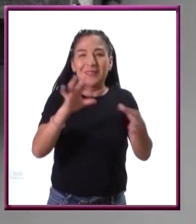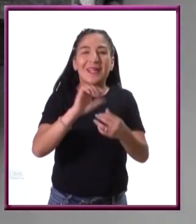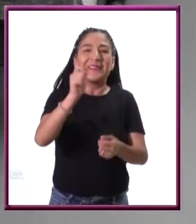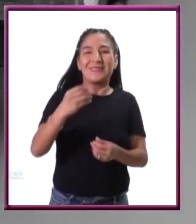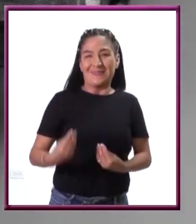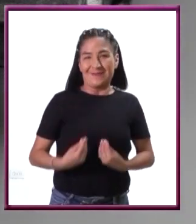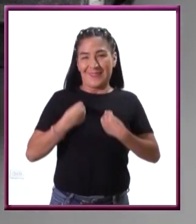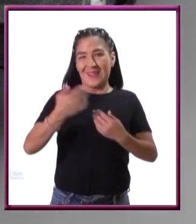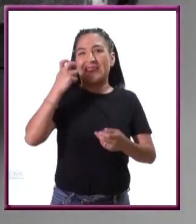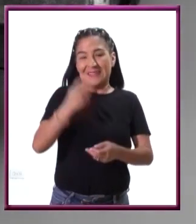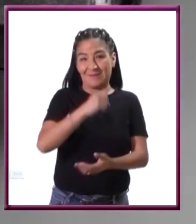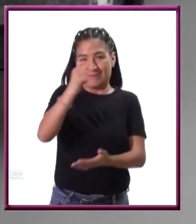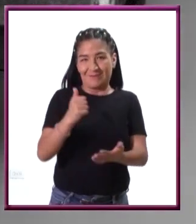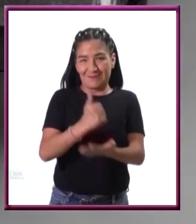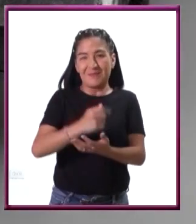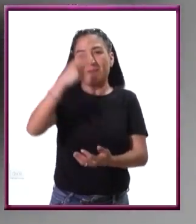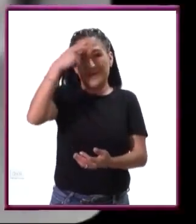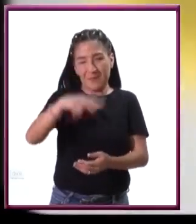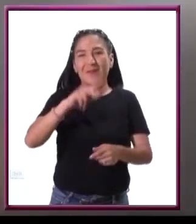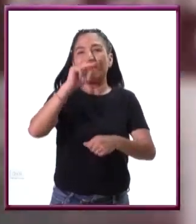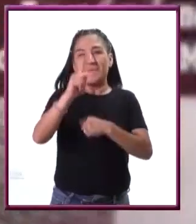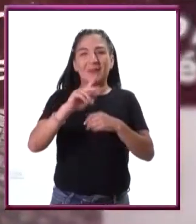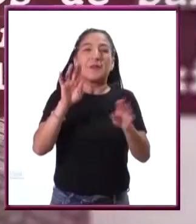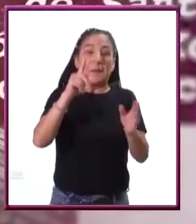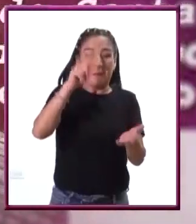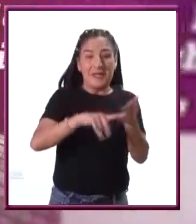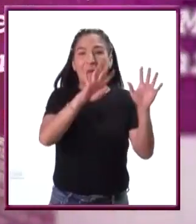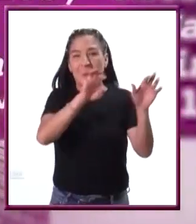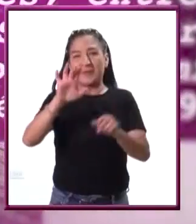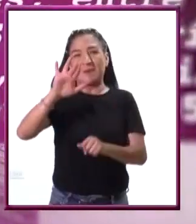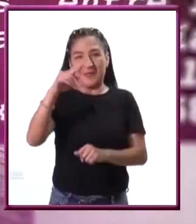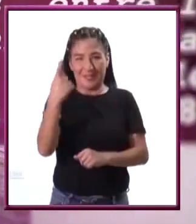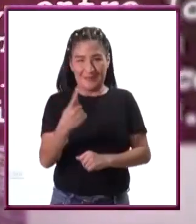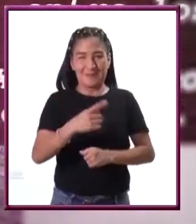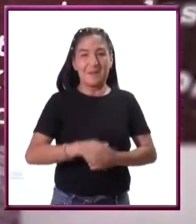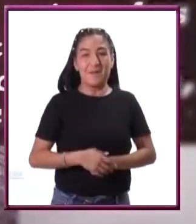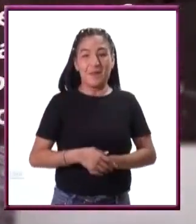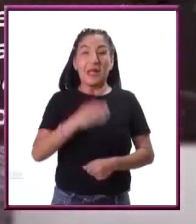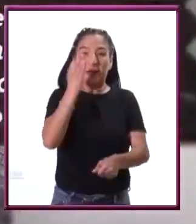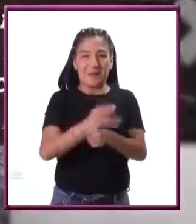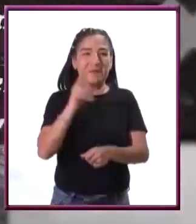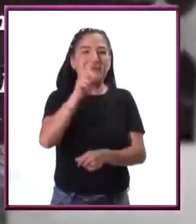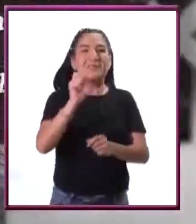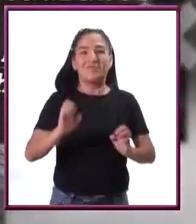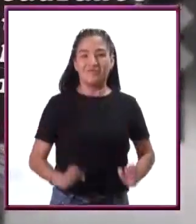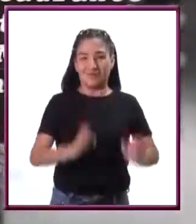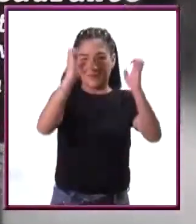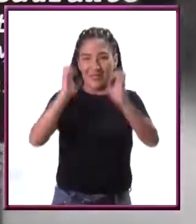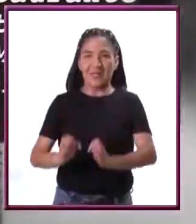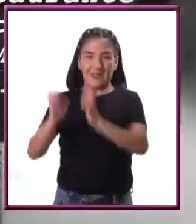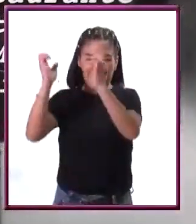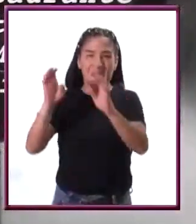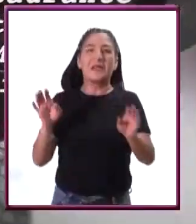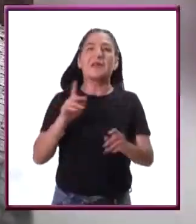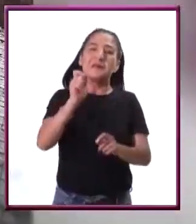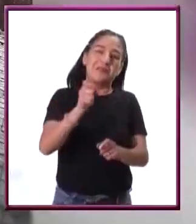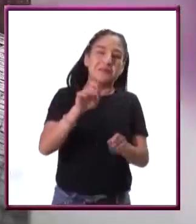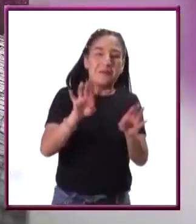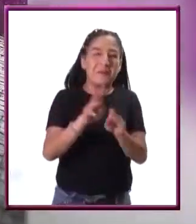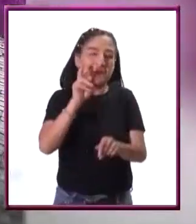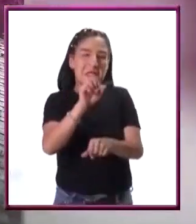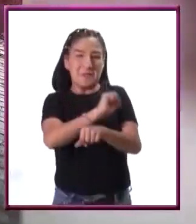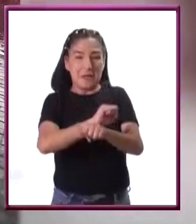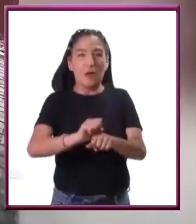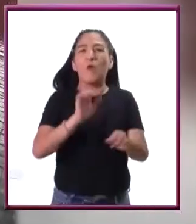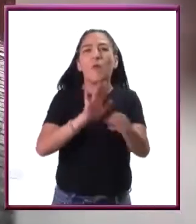en 1951. Aquí vemos un edificio común y corriente, pero lo interesante es el grupo